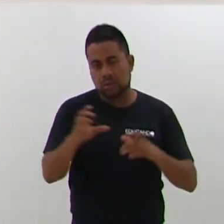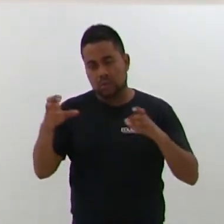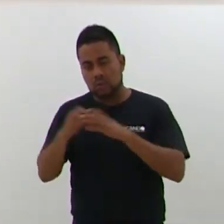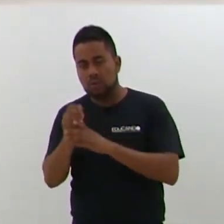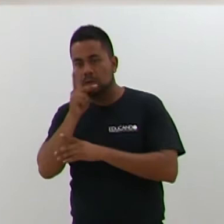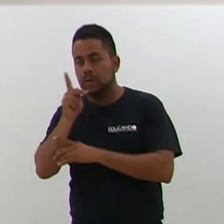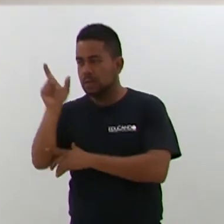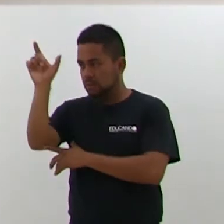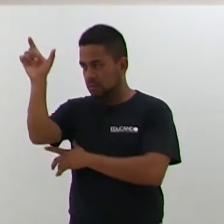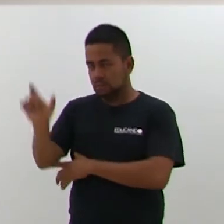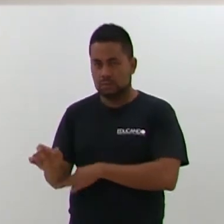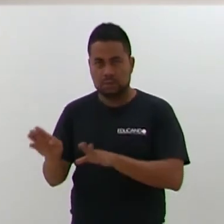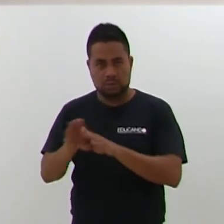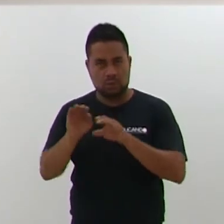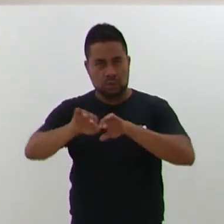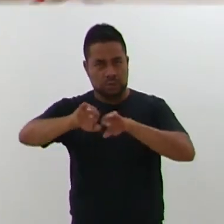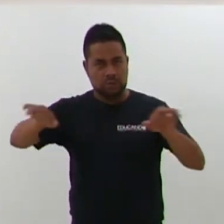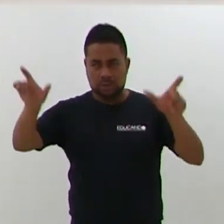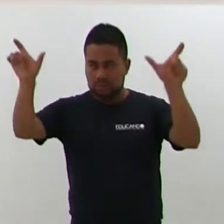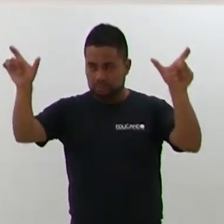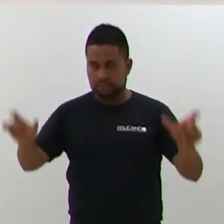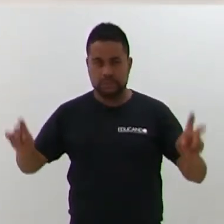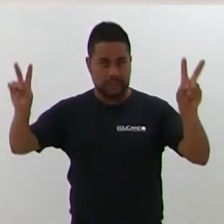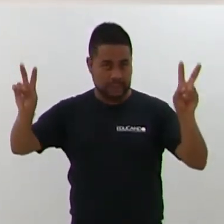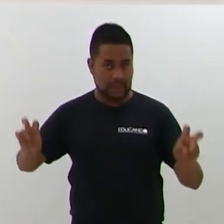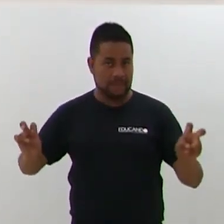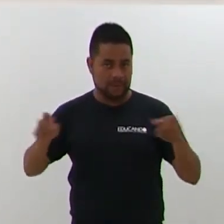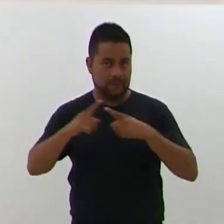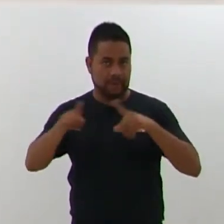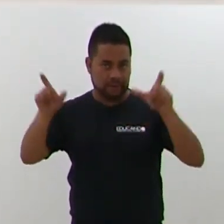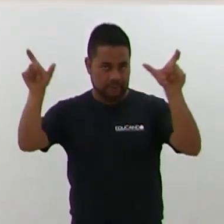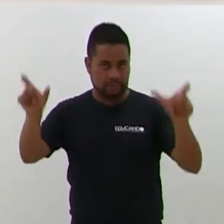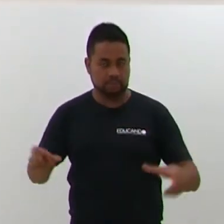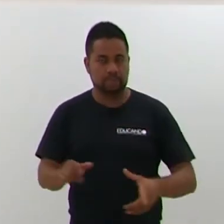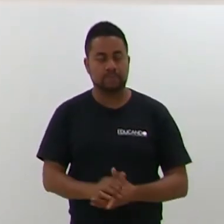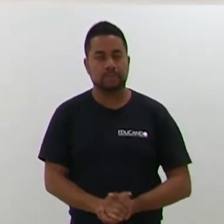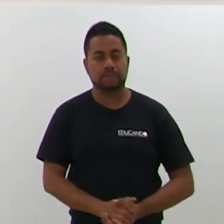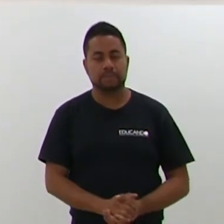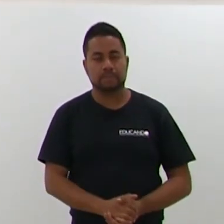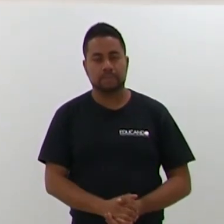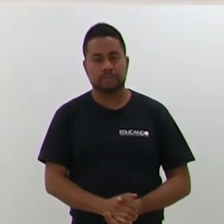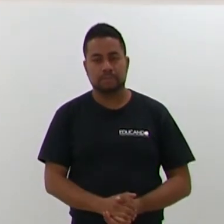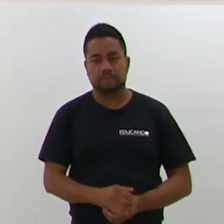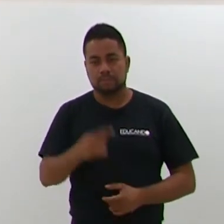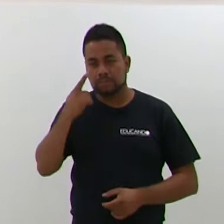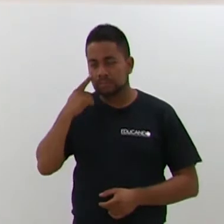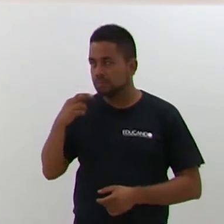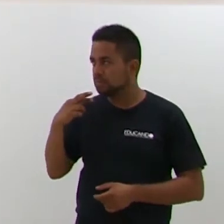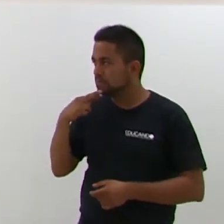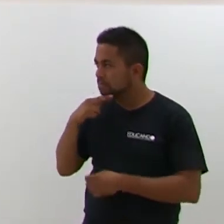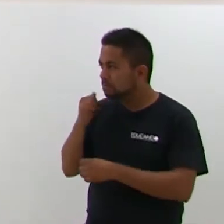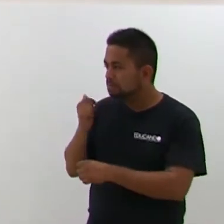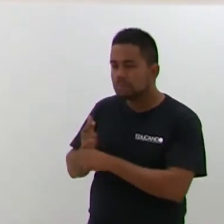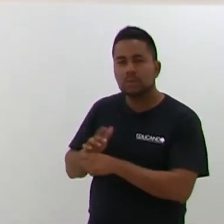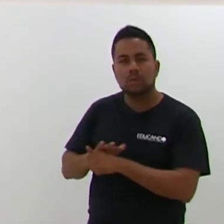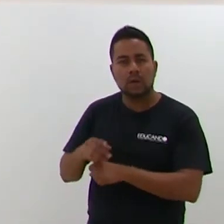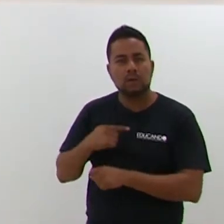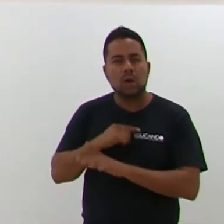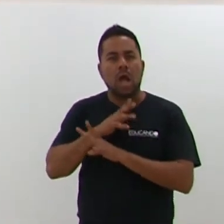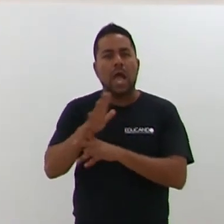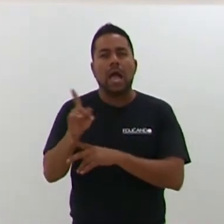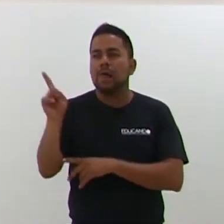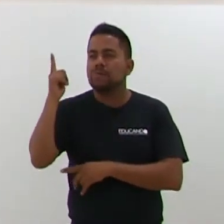otra familia léxica de este otro lado. Observen bien. A ver, ¿cuál encuentran primero? Yo ya vi